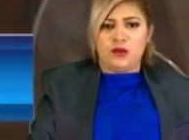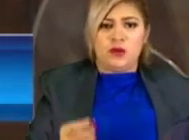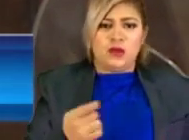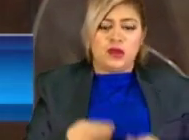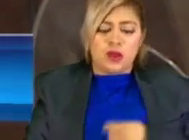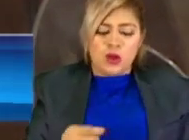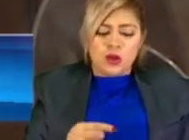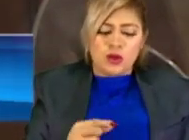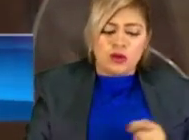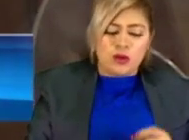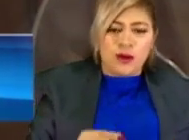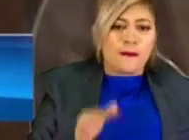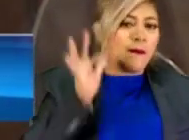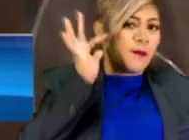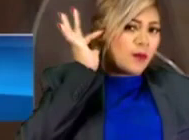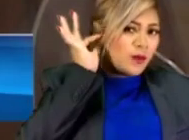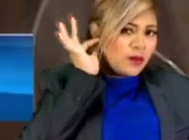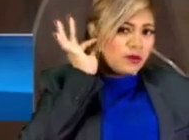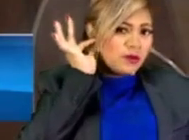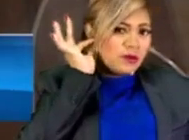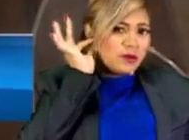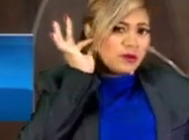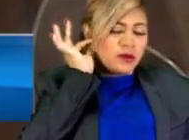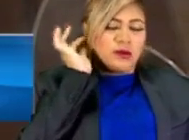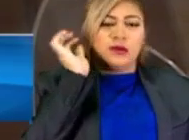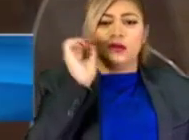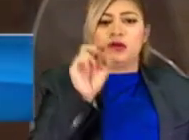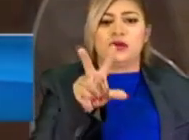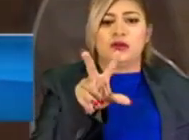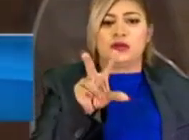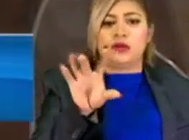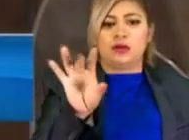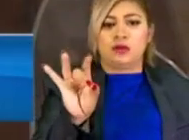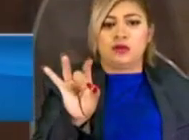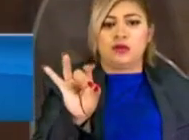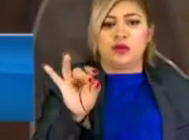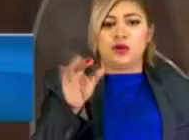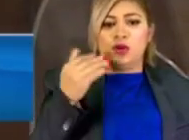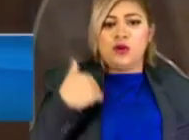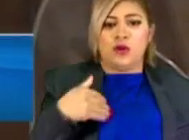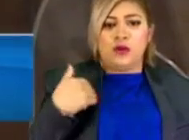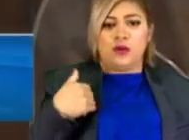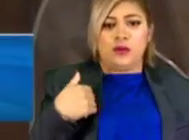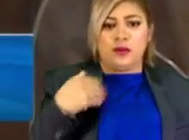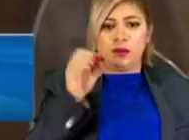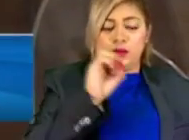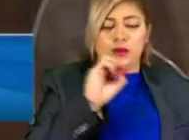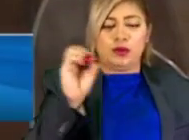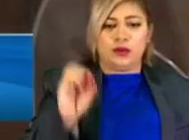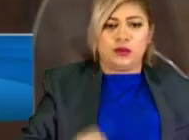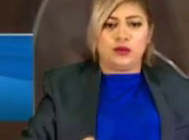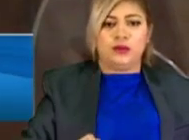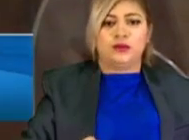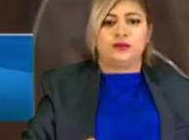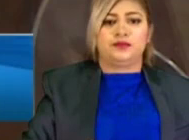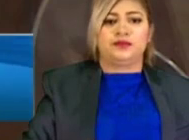62% son mujeres y el 38% hombres. Cabe